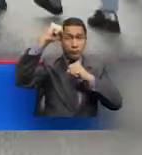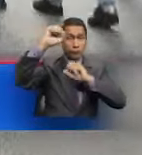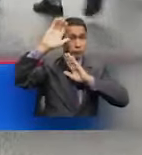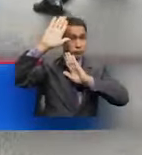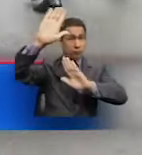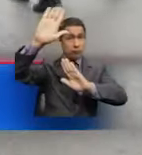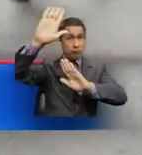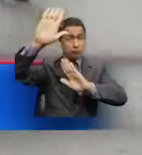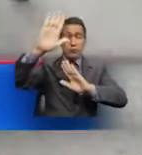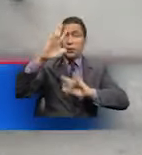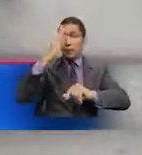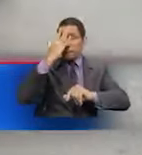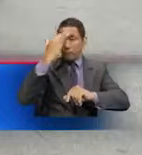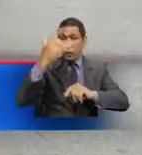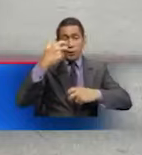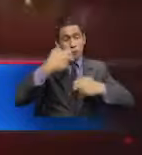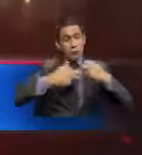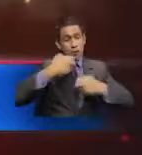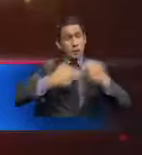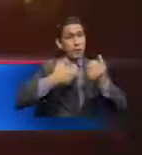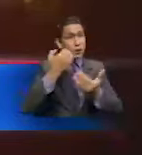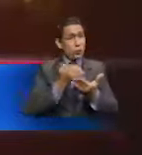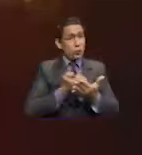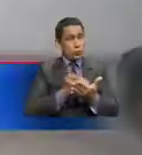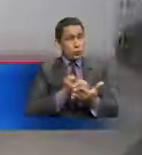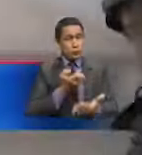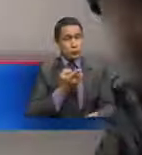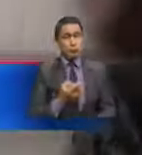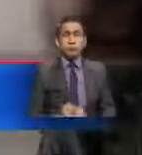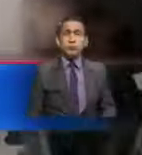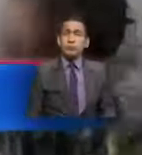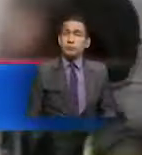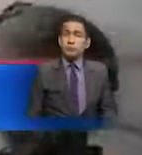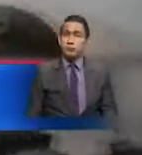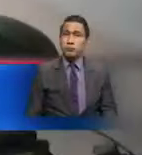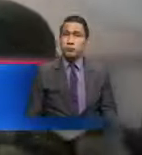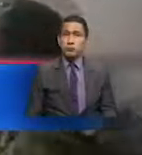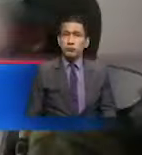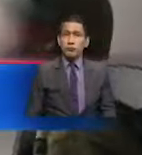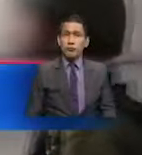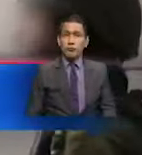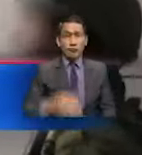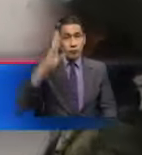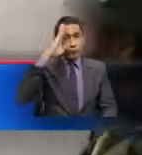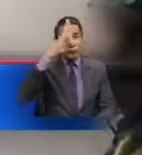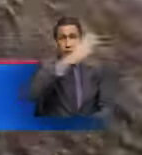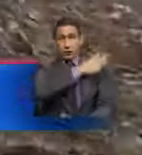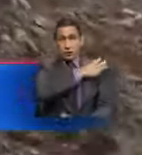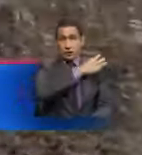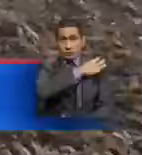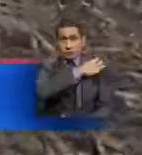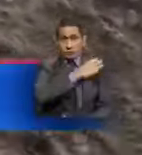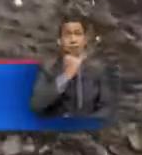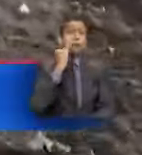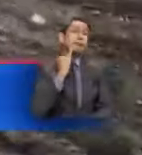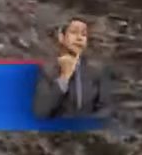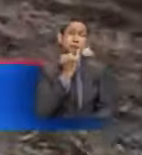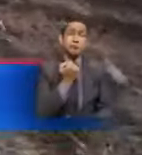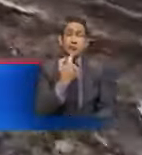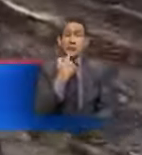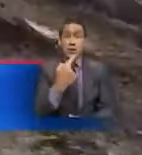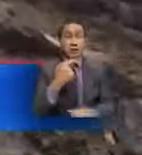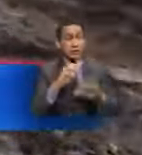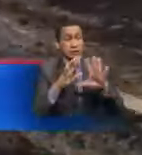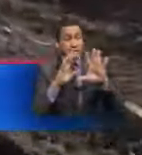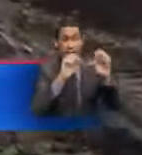se gestiona financieramente el monumento. El ejército de Israel aseguró haber abatido a decenas de terroristas durante